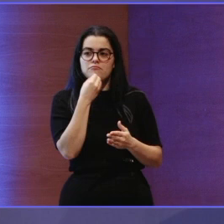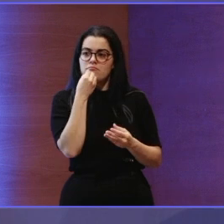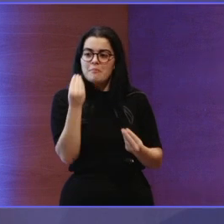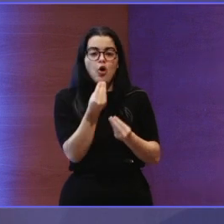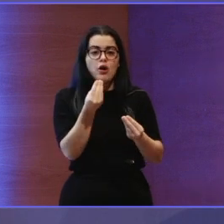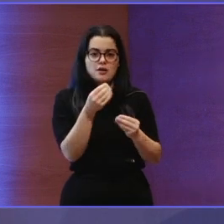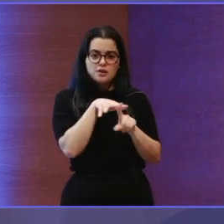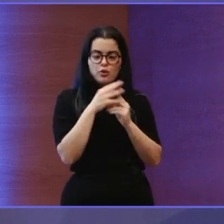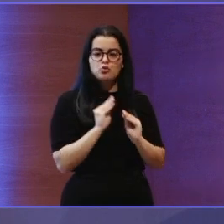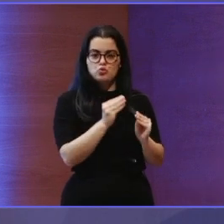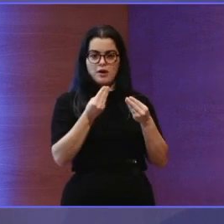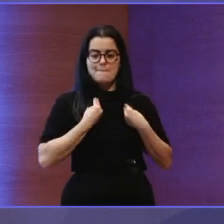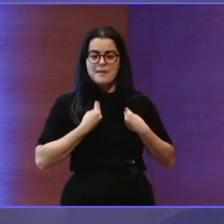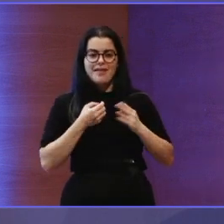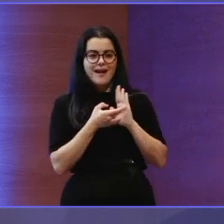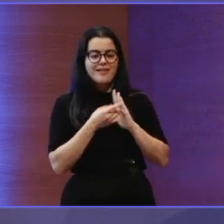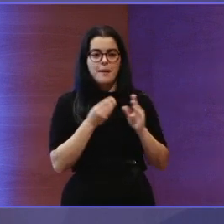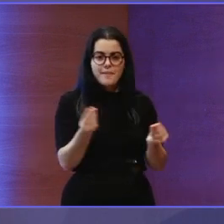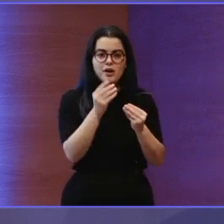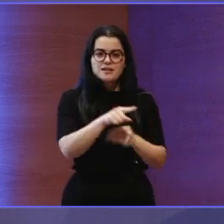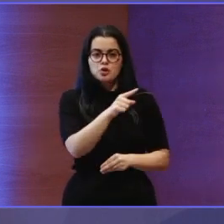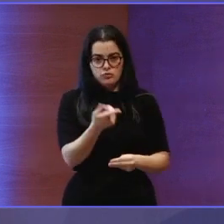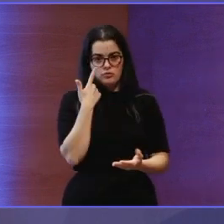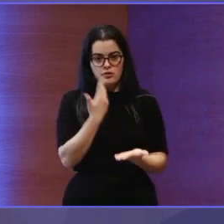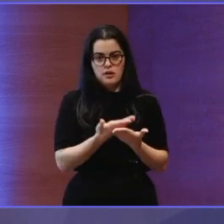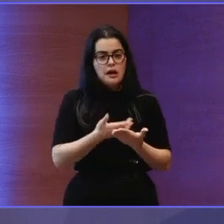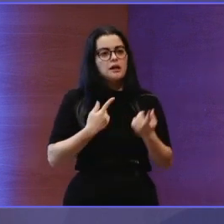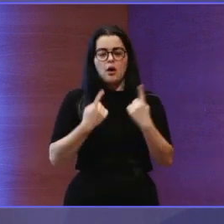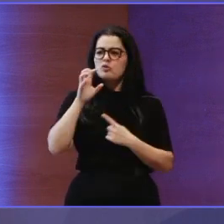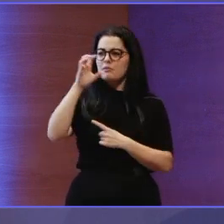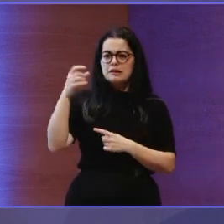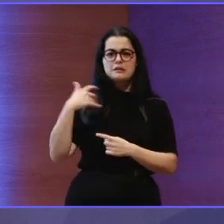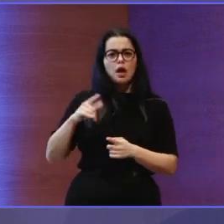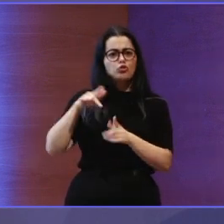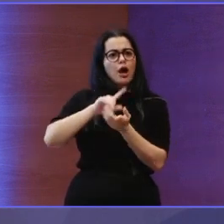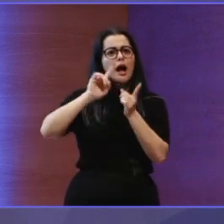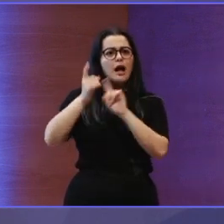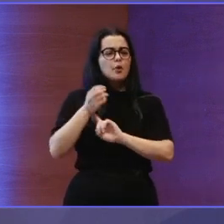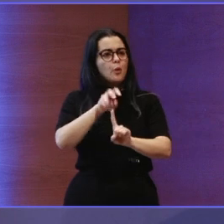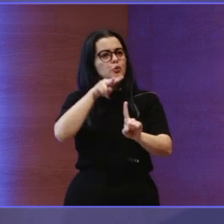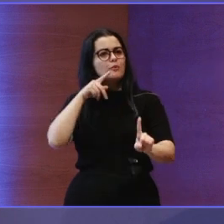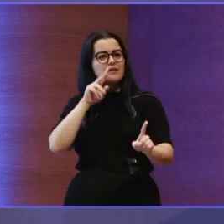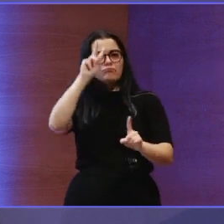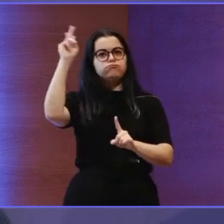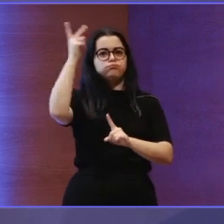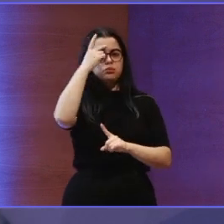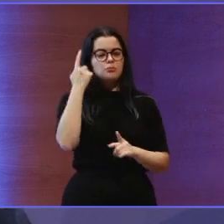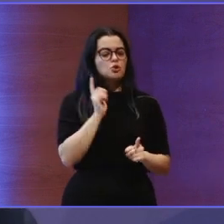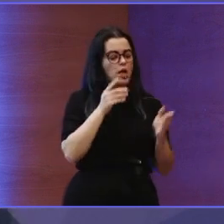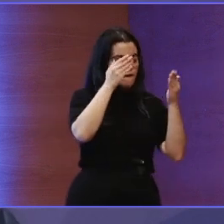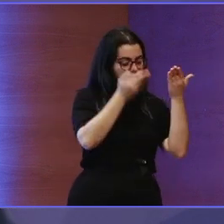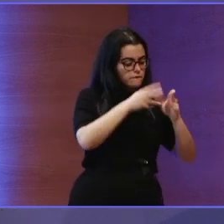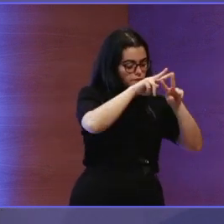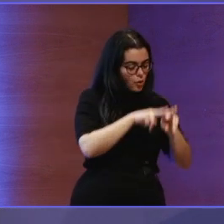países y en muchos ámbitos de las políticas sociales se está dando ese cambio se está dando ese cambio pasar de de de evaluar si una